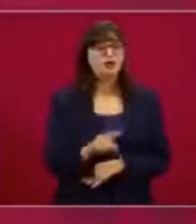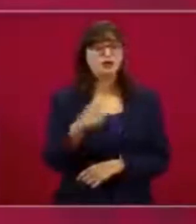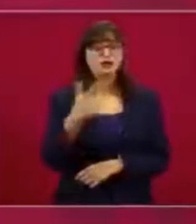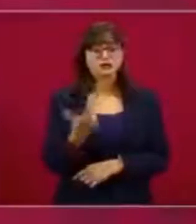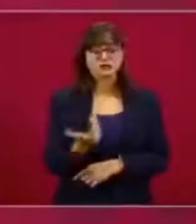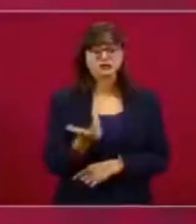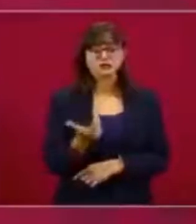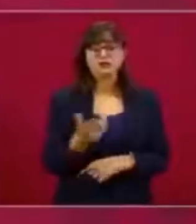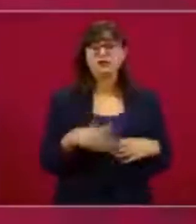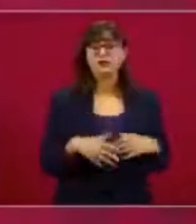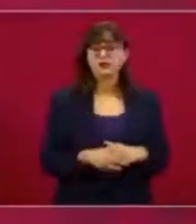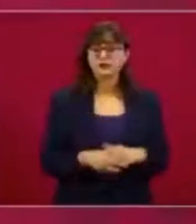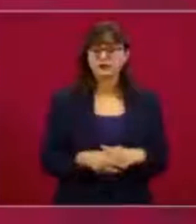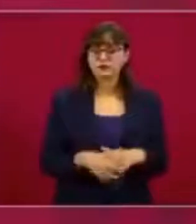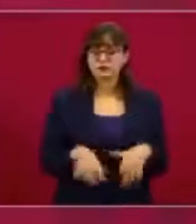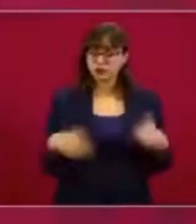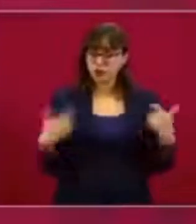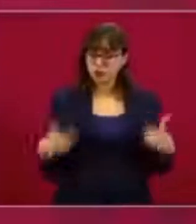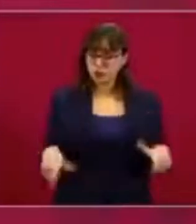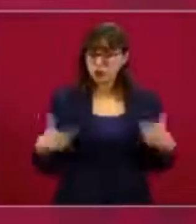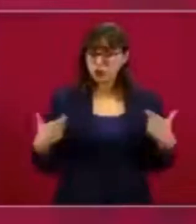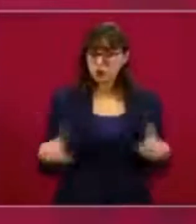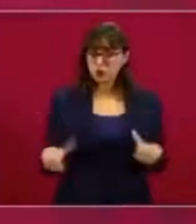Que debe de tener mucho dinero,